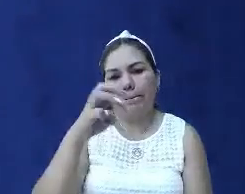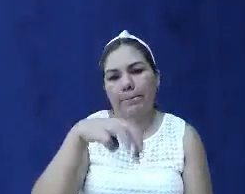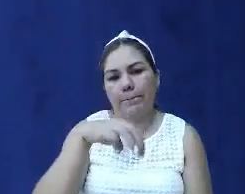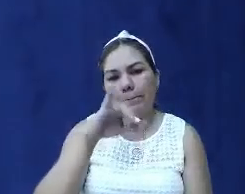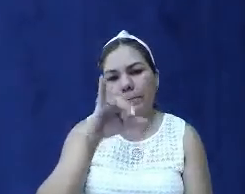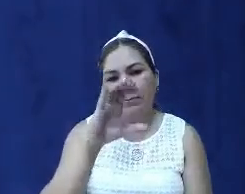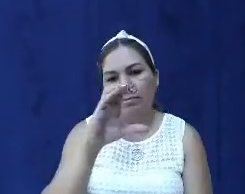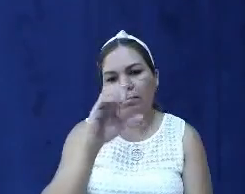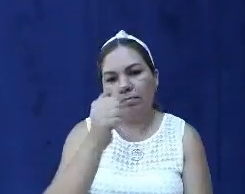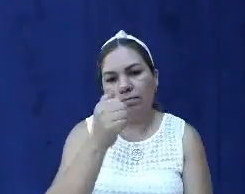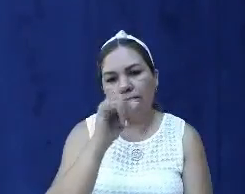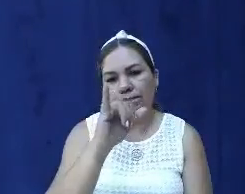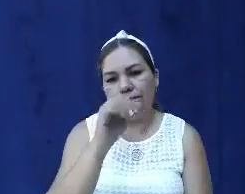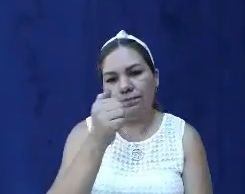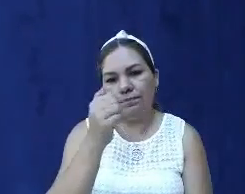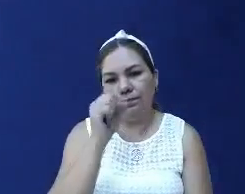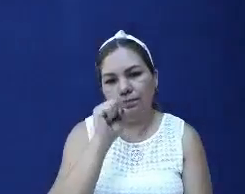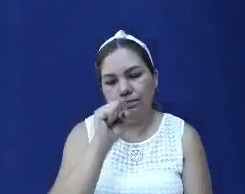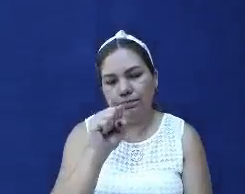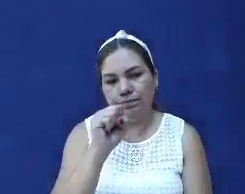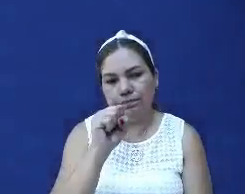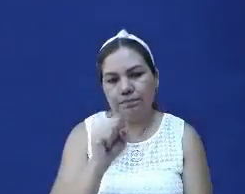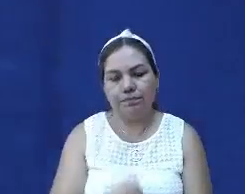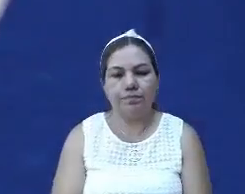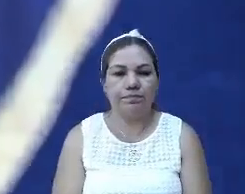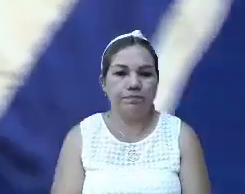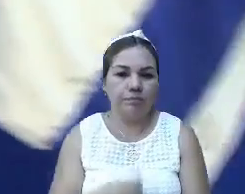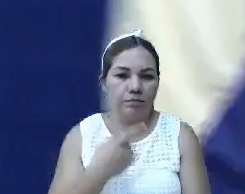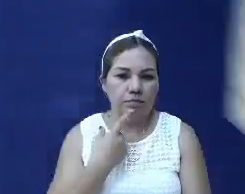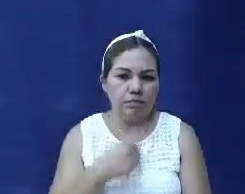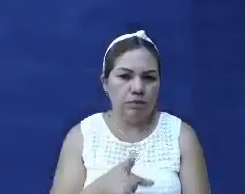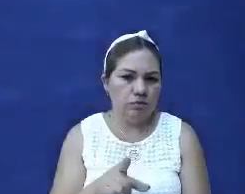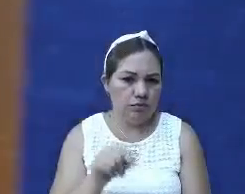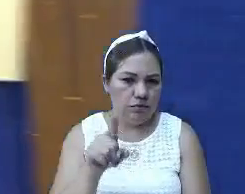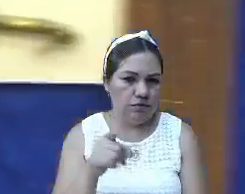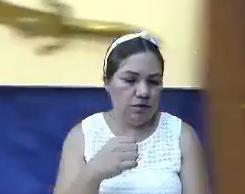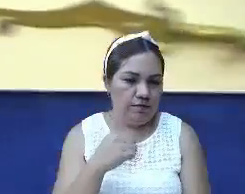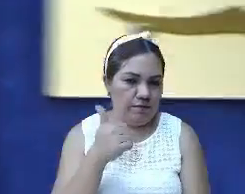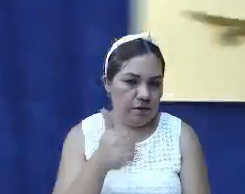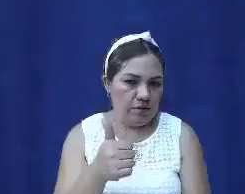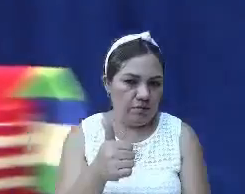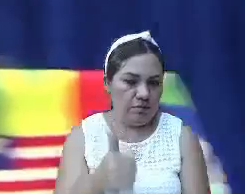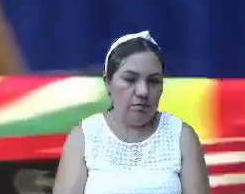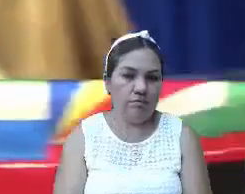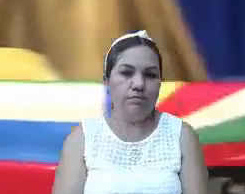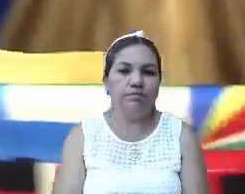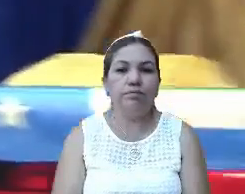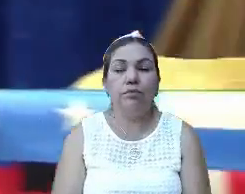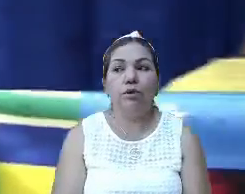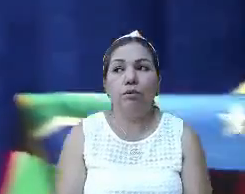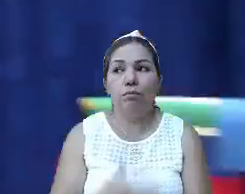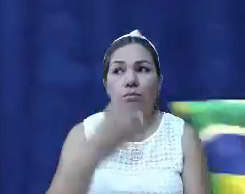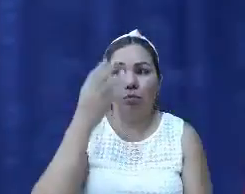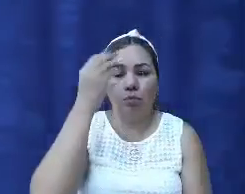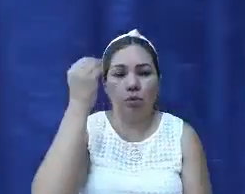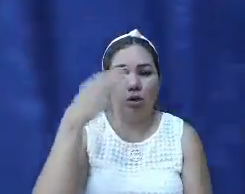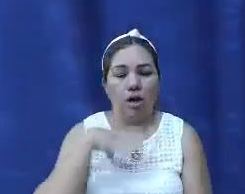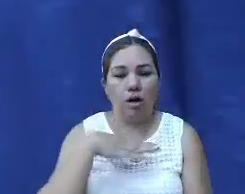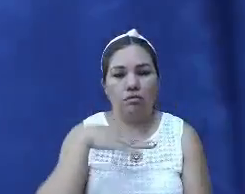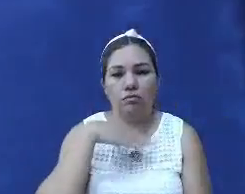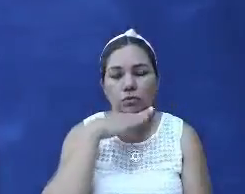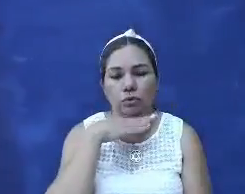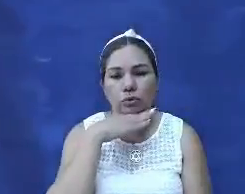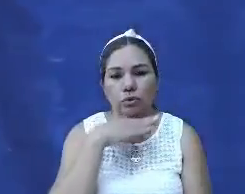dura, aunque dolía, ¿por qué entonces les dijo a ellos te va a ir bien? Y el Señor me dijo esto a mí: porque hay gente que ya